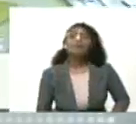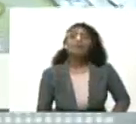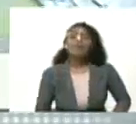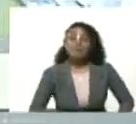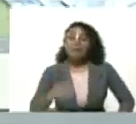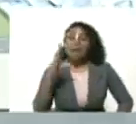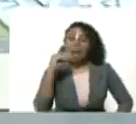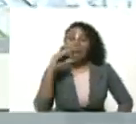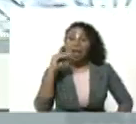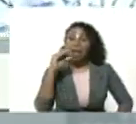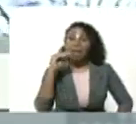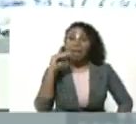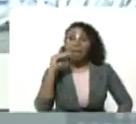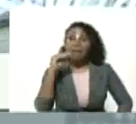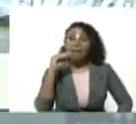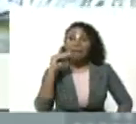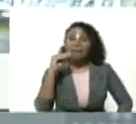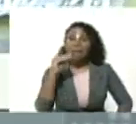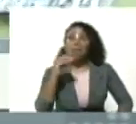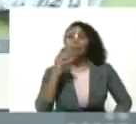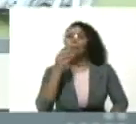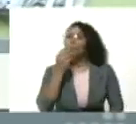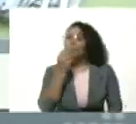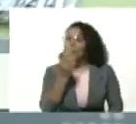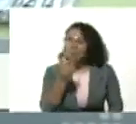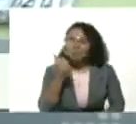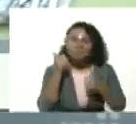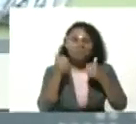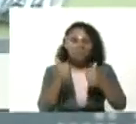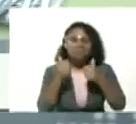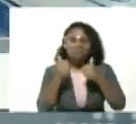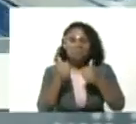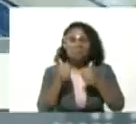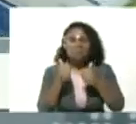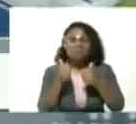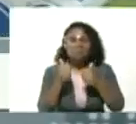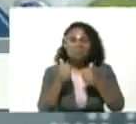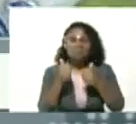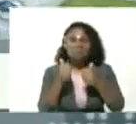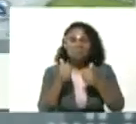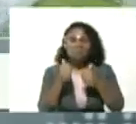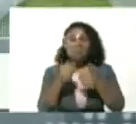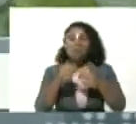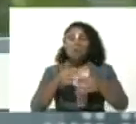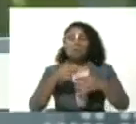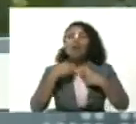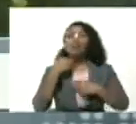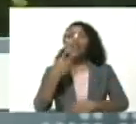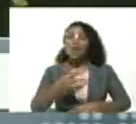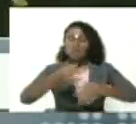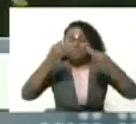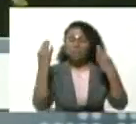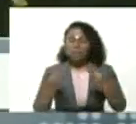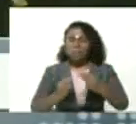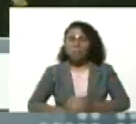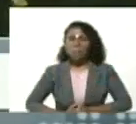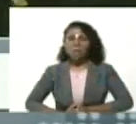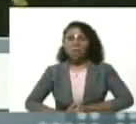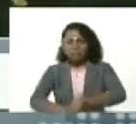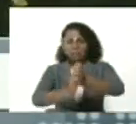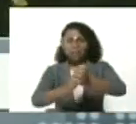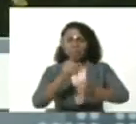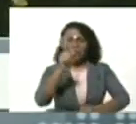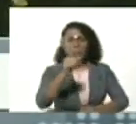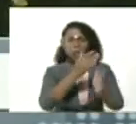Hablas muy bonito. Una voz firme, como una lideresa que eres